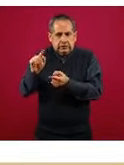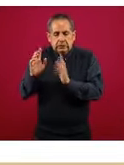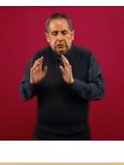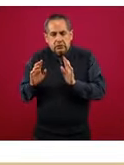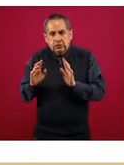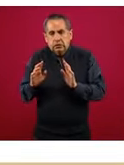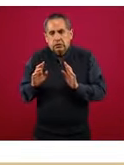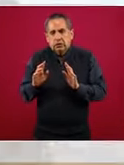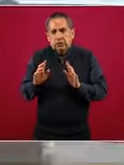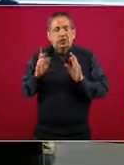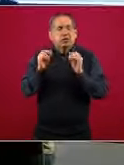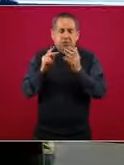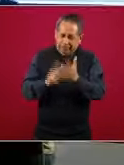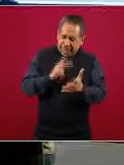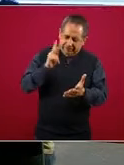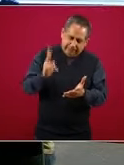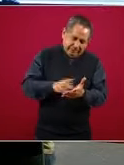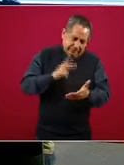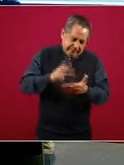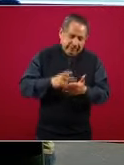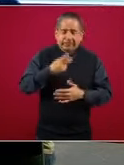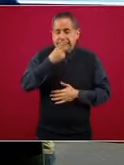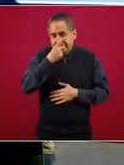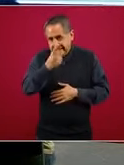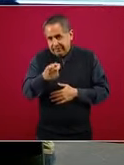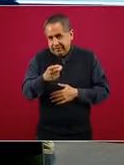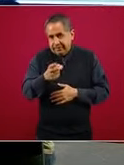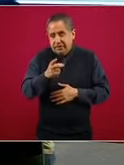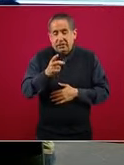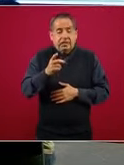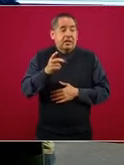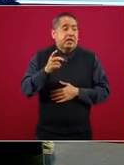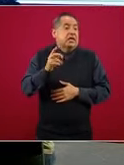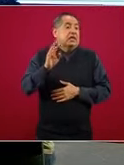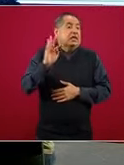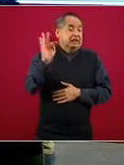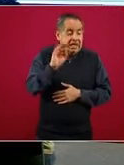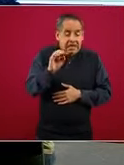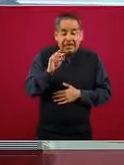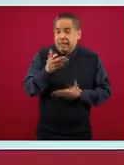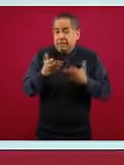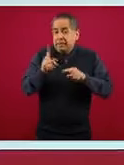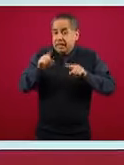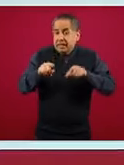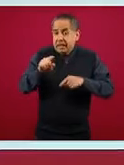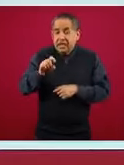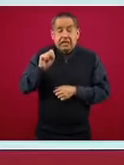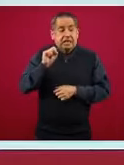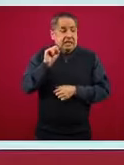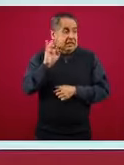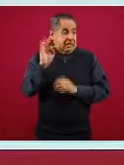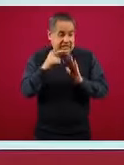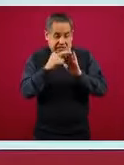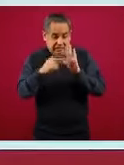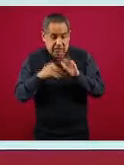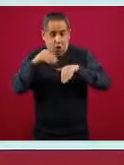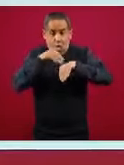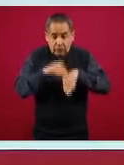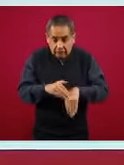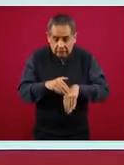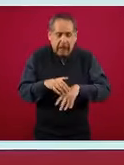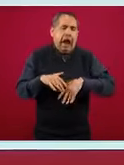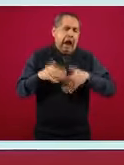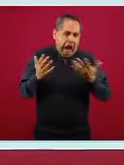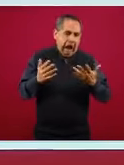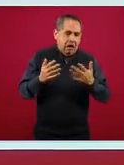he dicho en innumerables ocasiones, sí y solo sí se hacen los procedimientos de